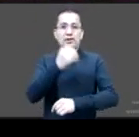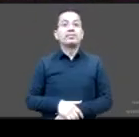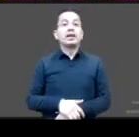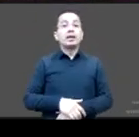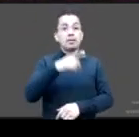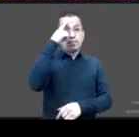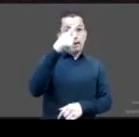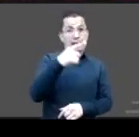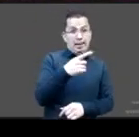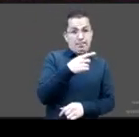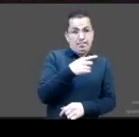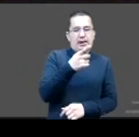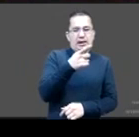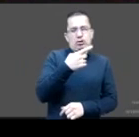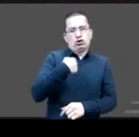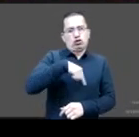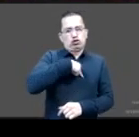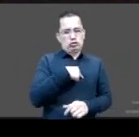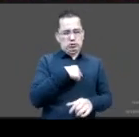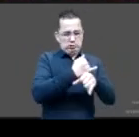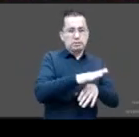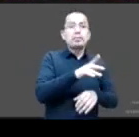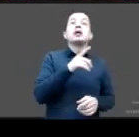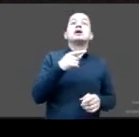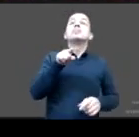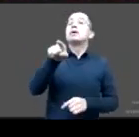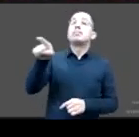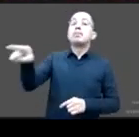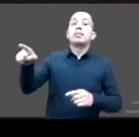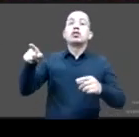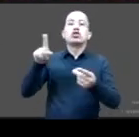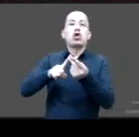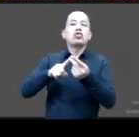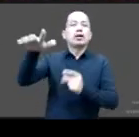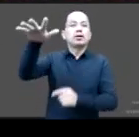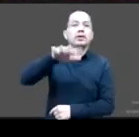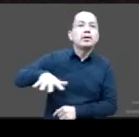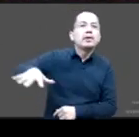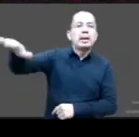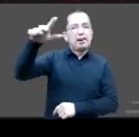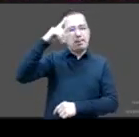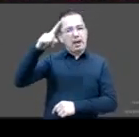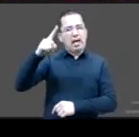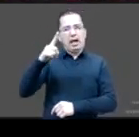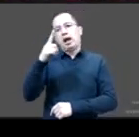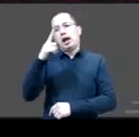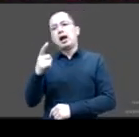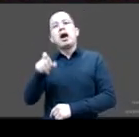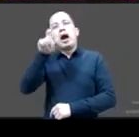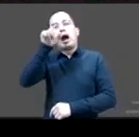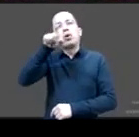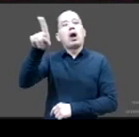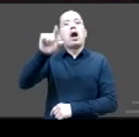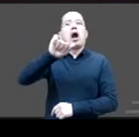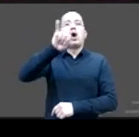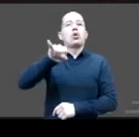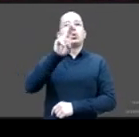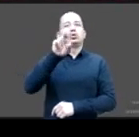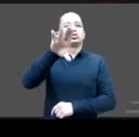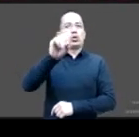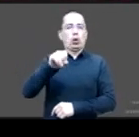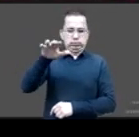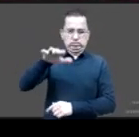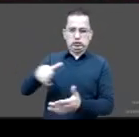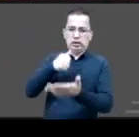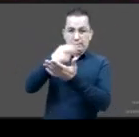que están principalmente en la zona de la Jusco y que han empezado a distribuirse durante el mes de junio en el caso